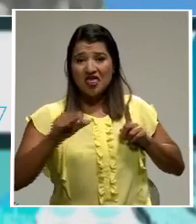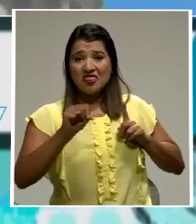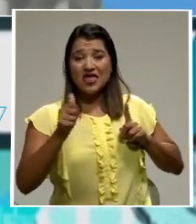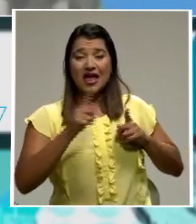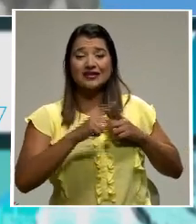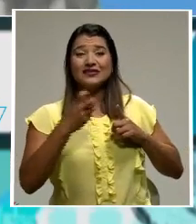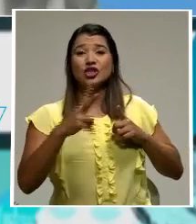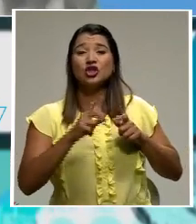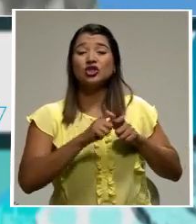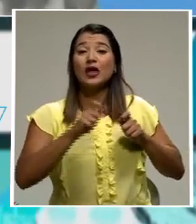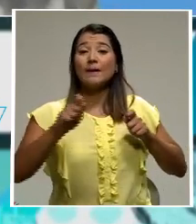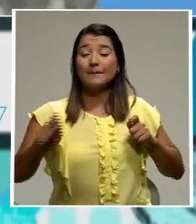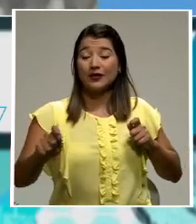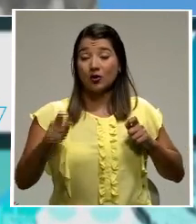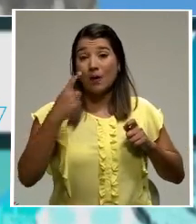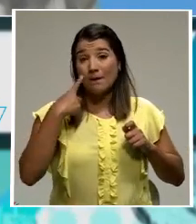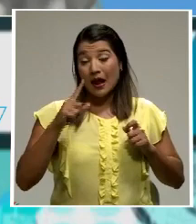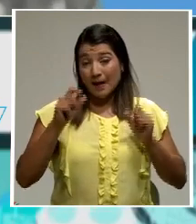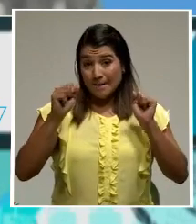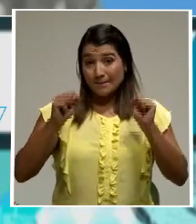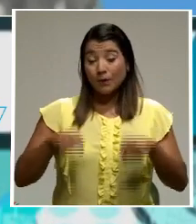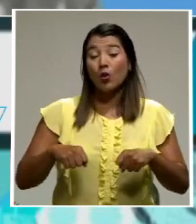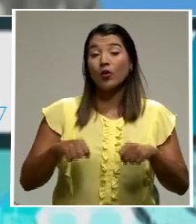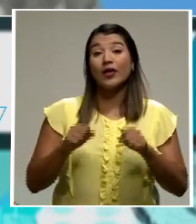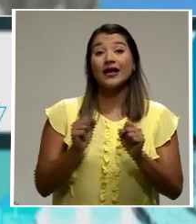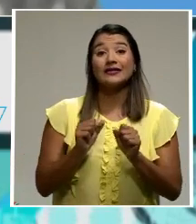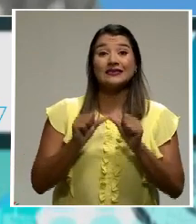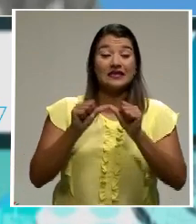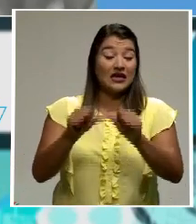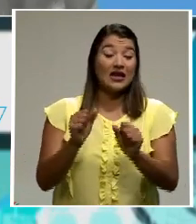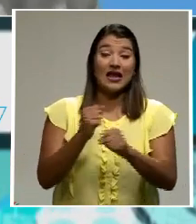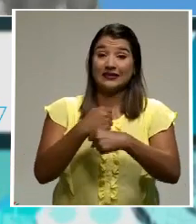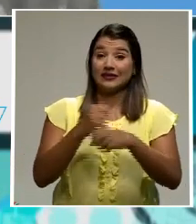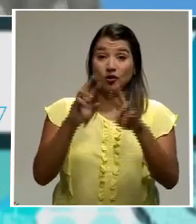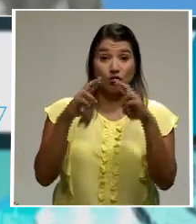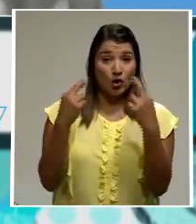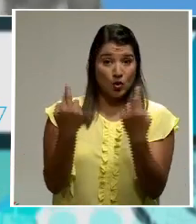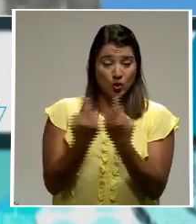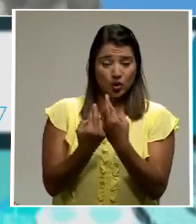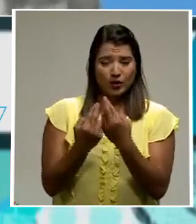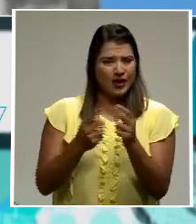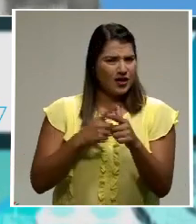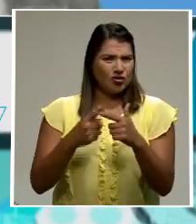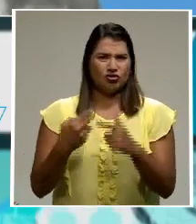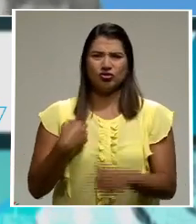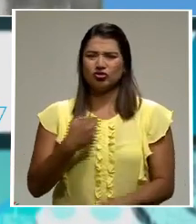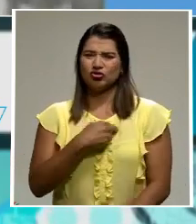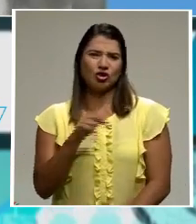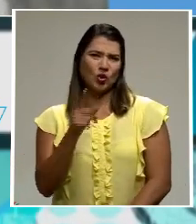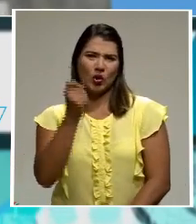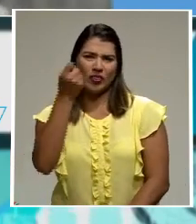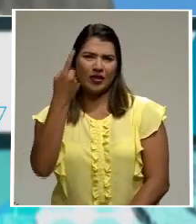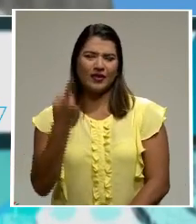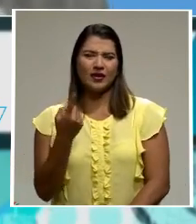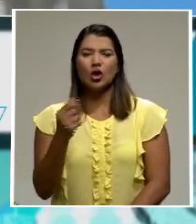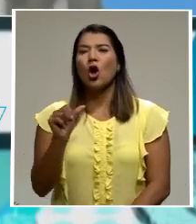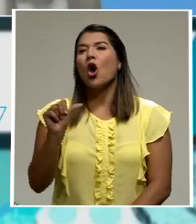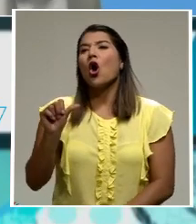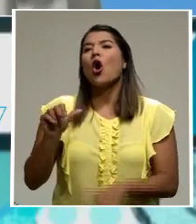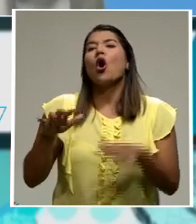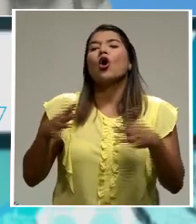tener ahí para llevar adelante las audiencias de ley. Y no entendemos cómo. Otros